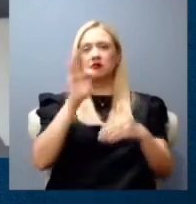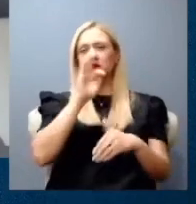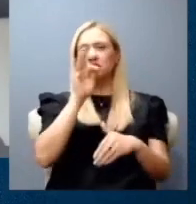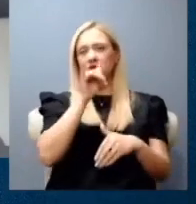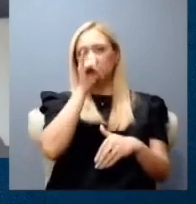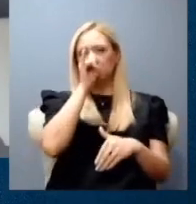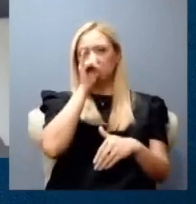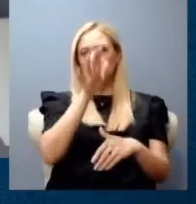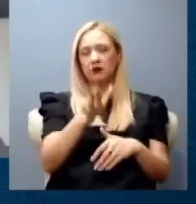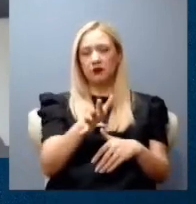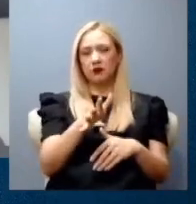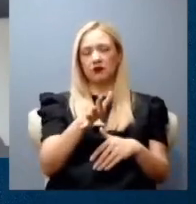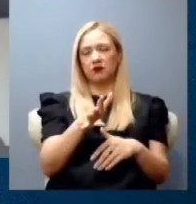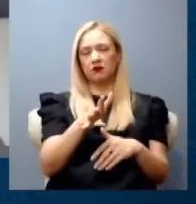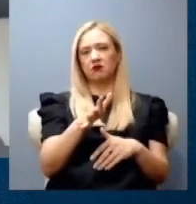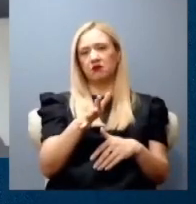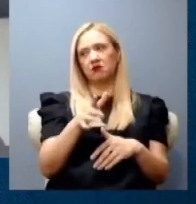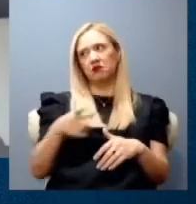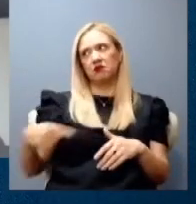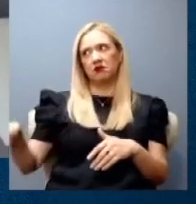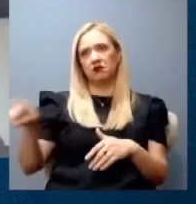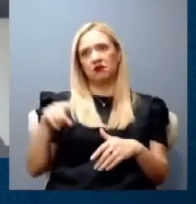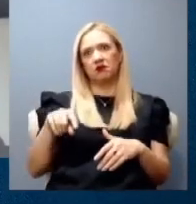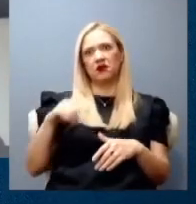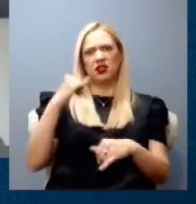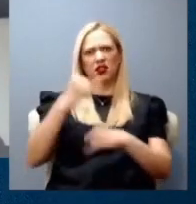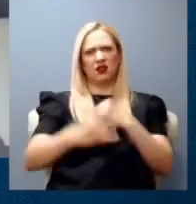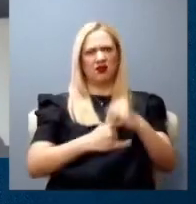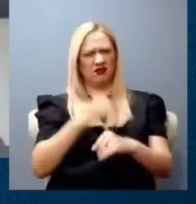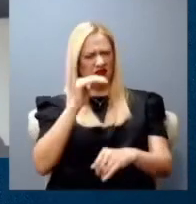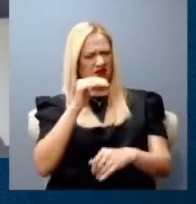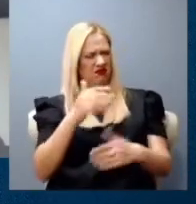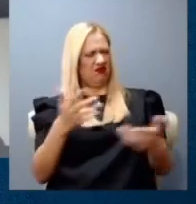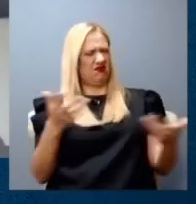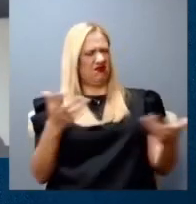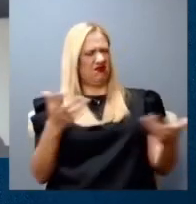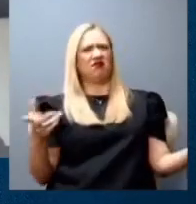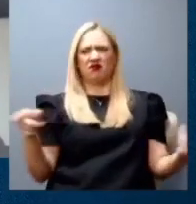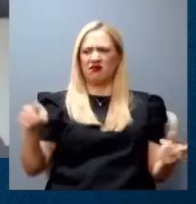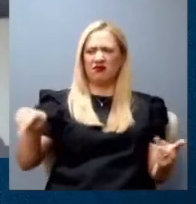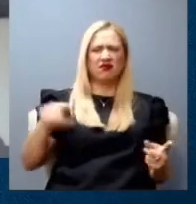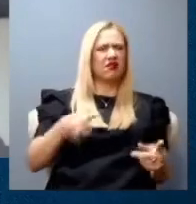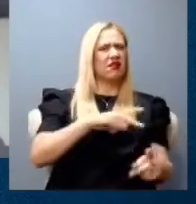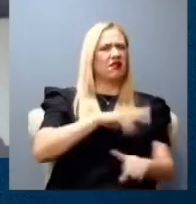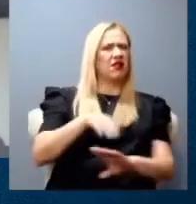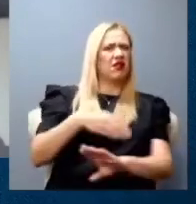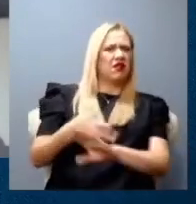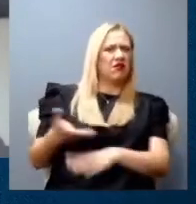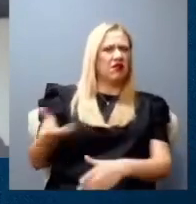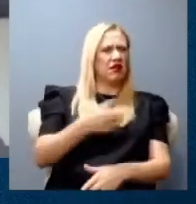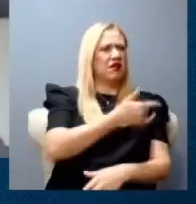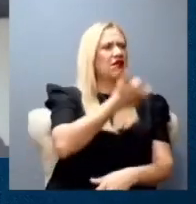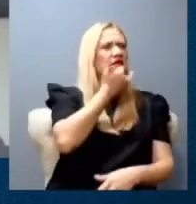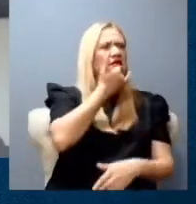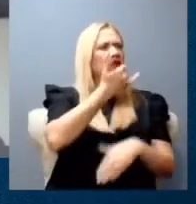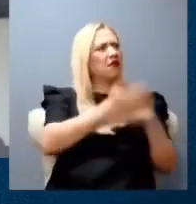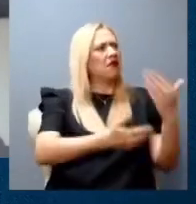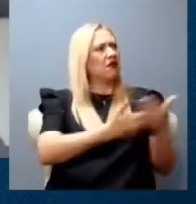había un reclamo de la comunidad internacional y de las víctimas, porque esas amnistías, pues incluso